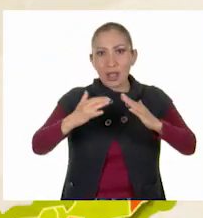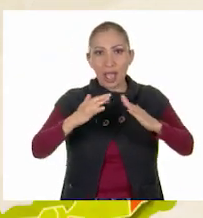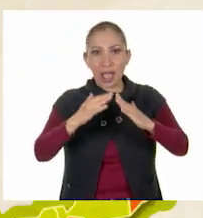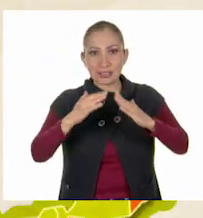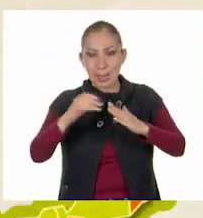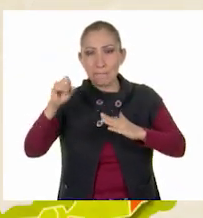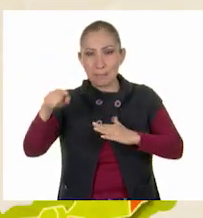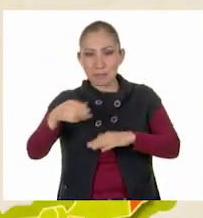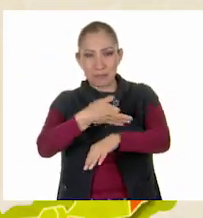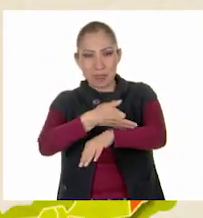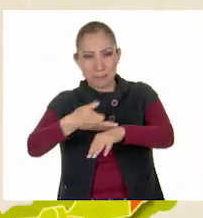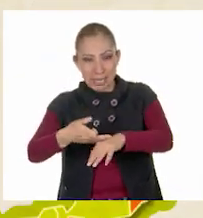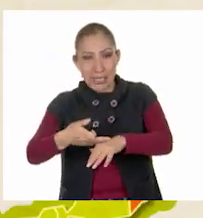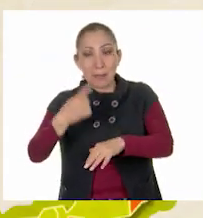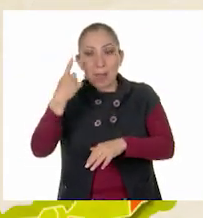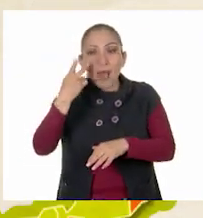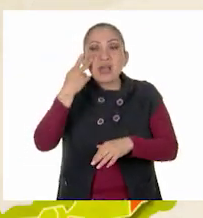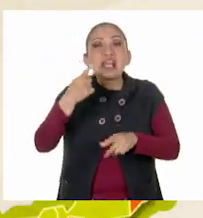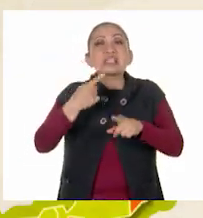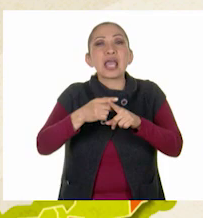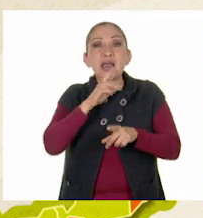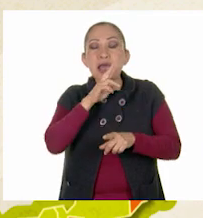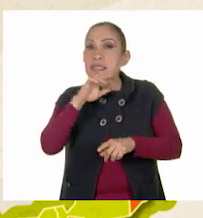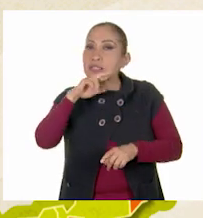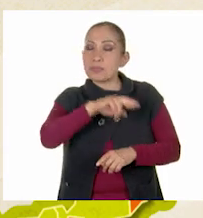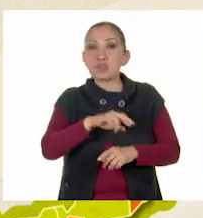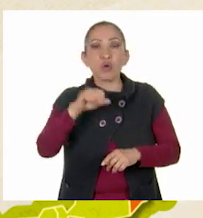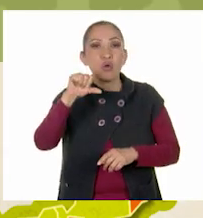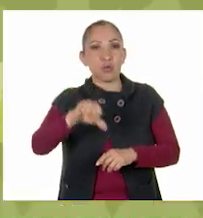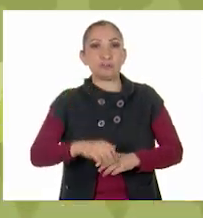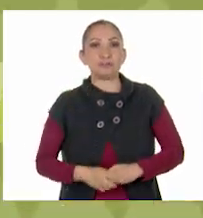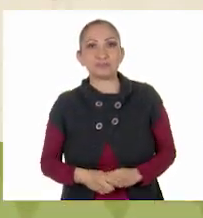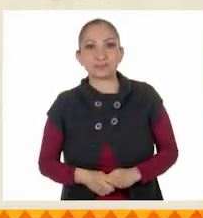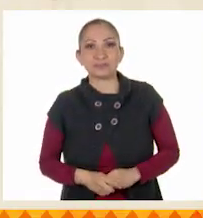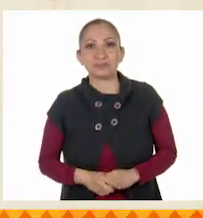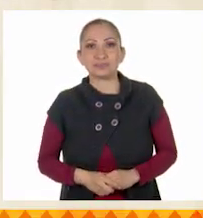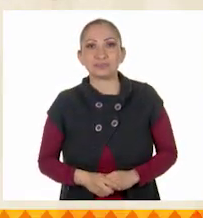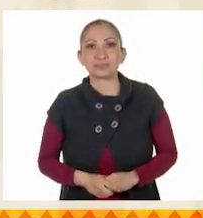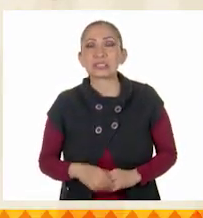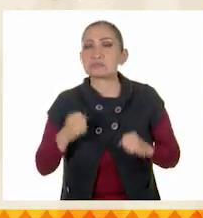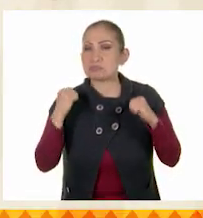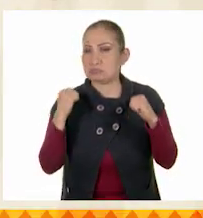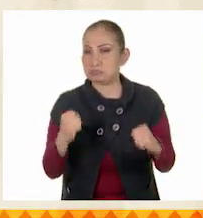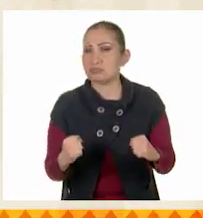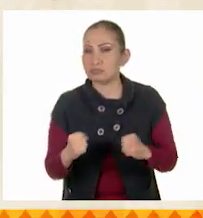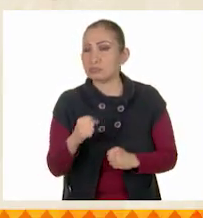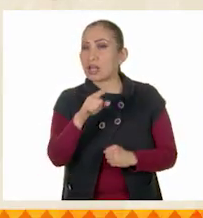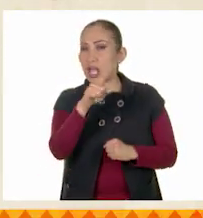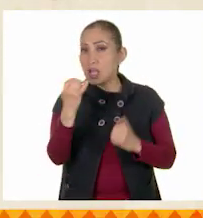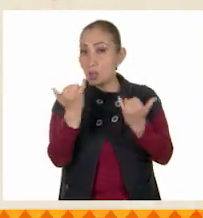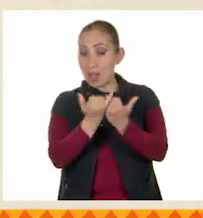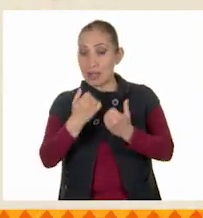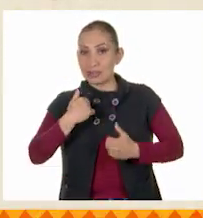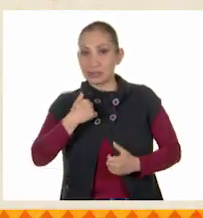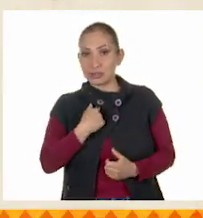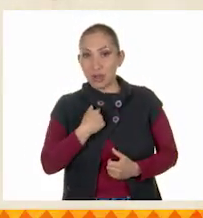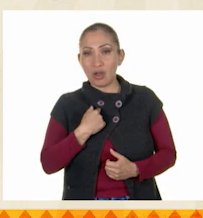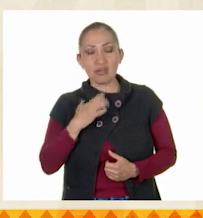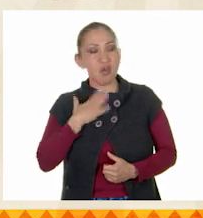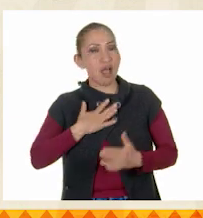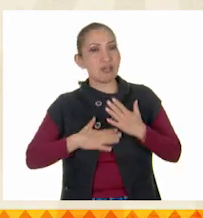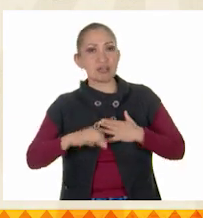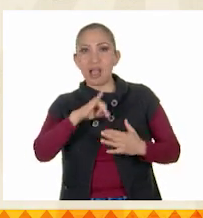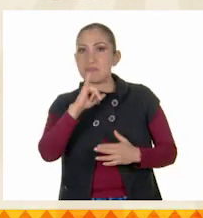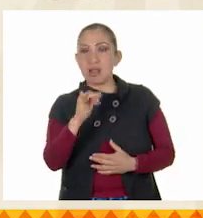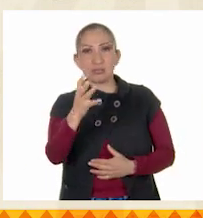con los miembros de su familia para ver quién responde más preguntas. Estoy segura que al igual que yo, no se cansan